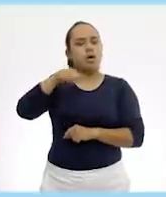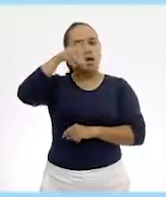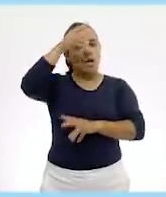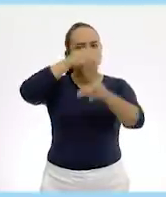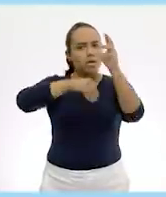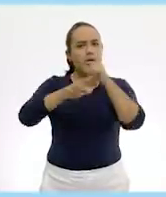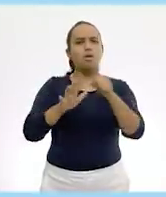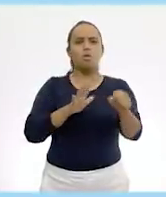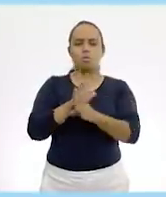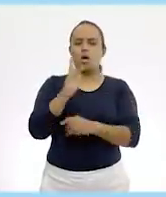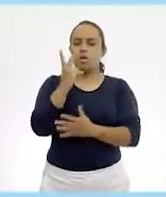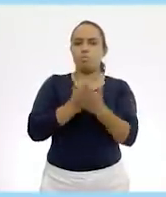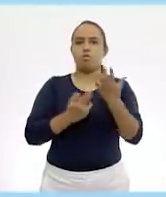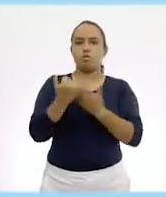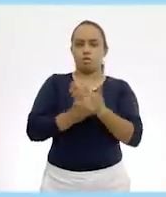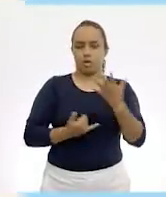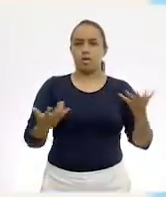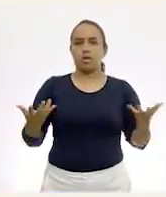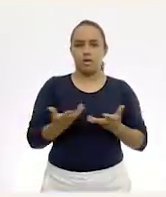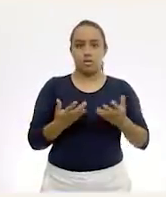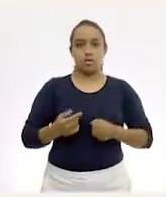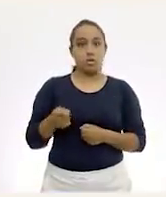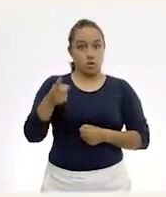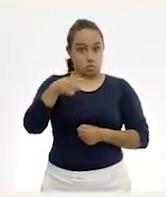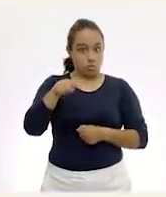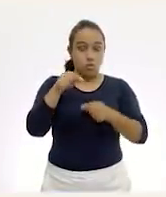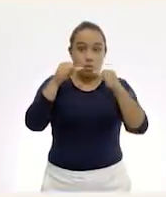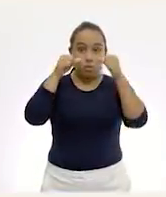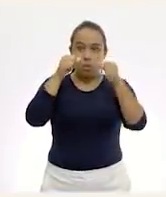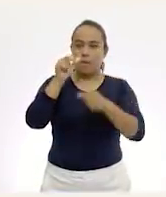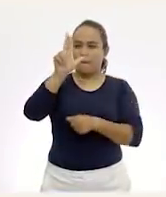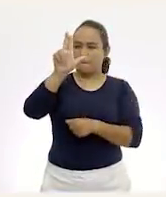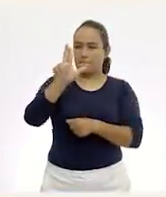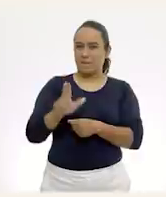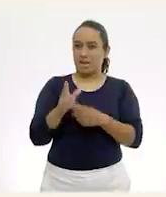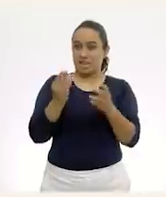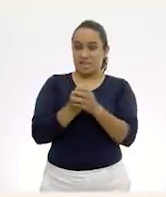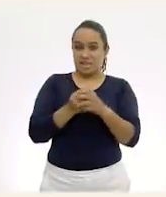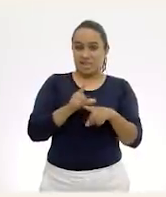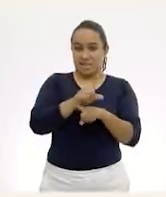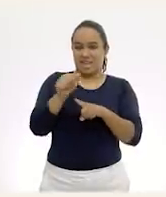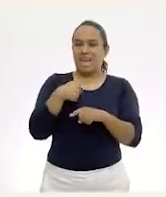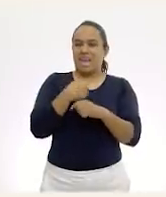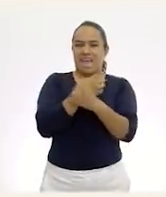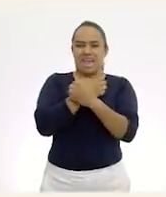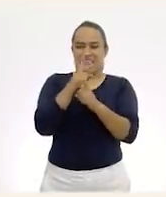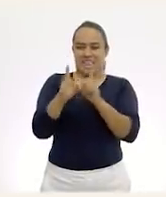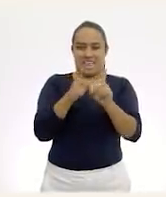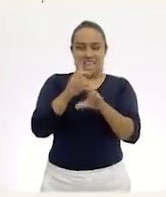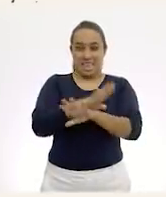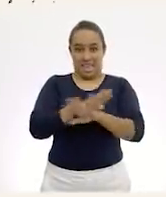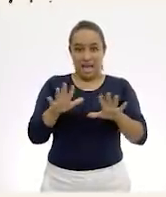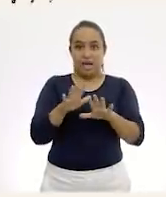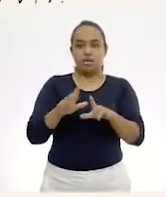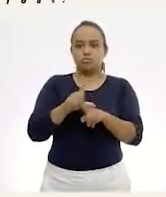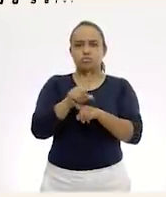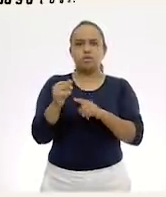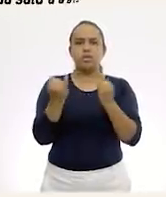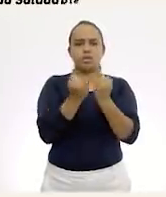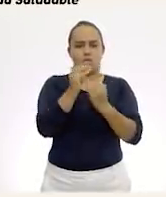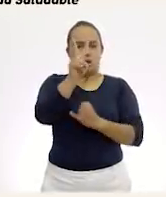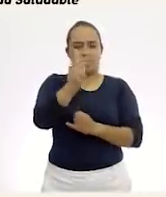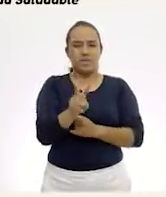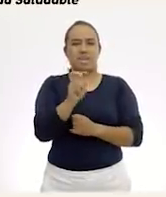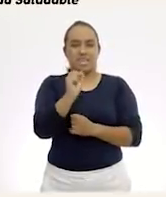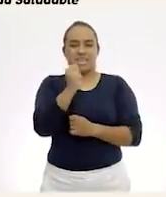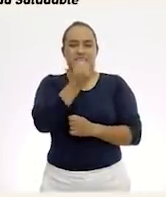a trabajar por proyectos. Ponte atento los martes después de tu clase de educación física y los viernes después de